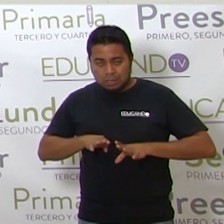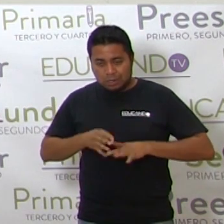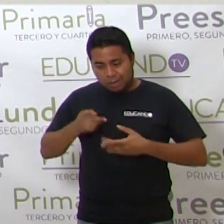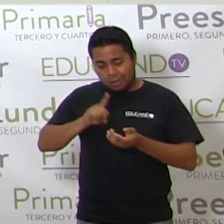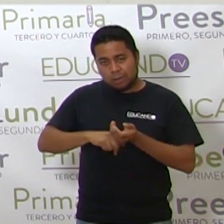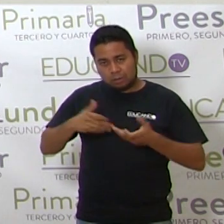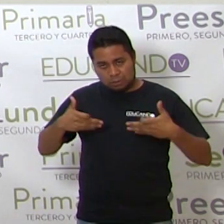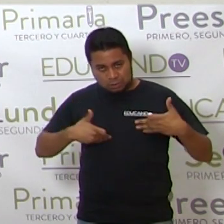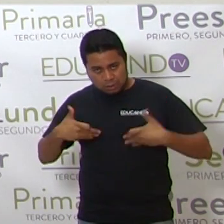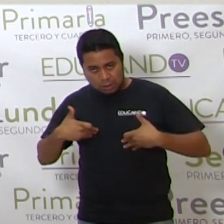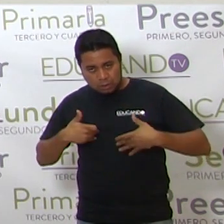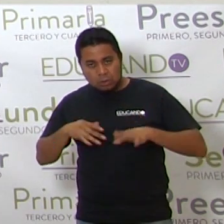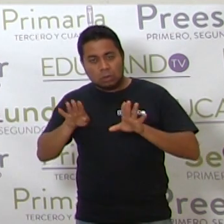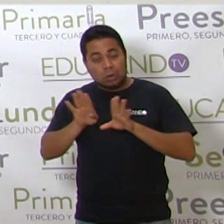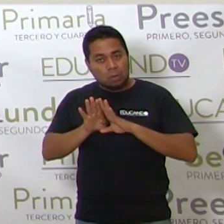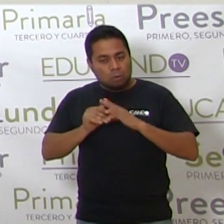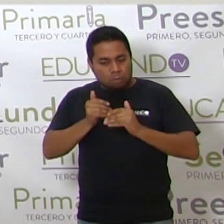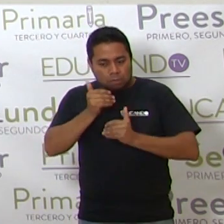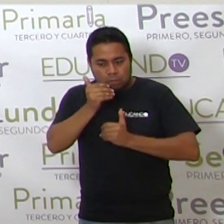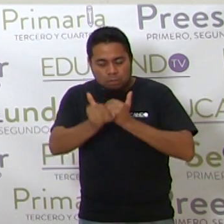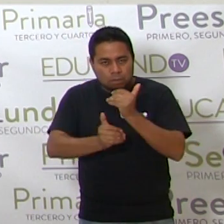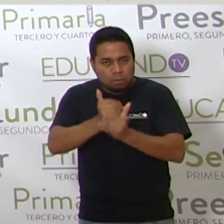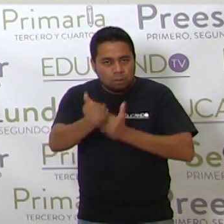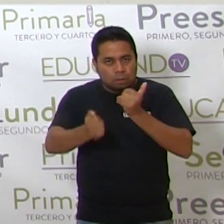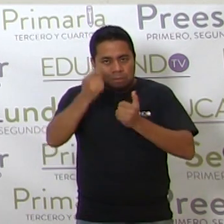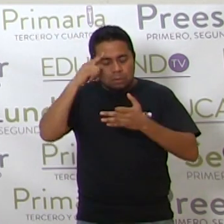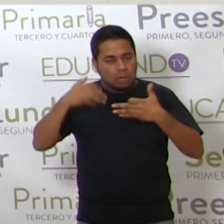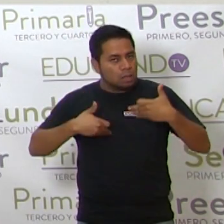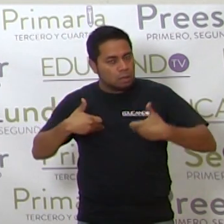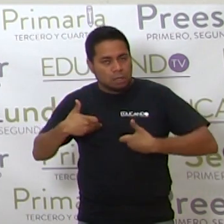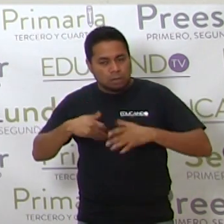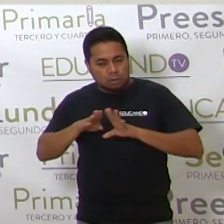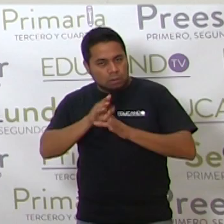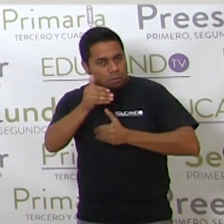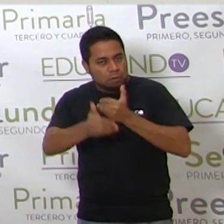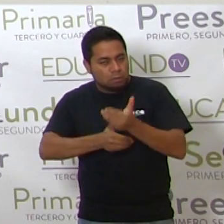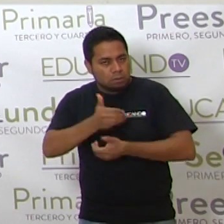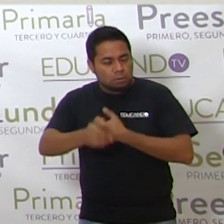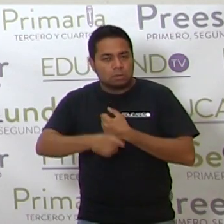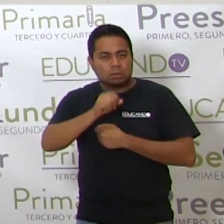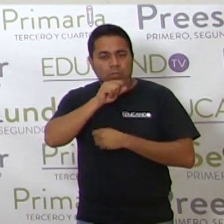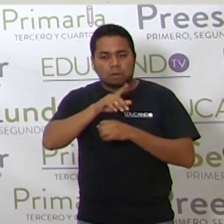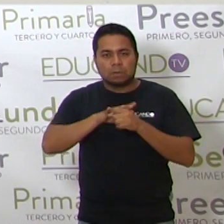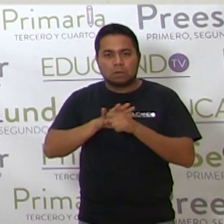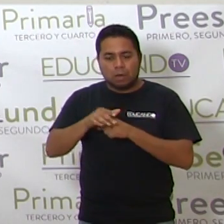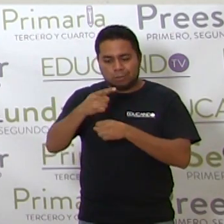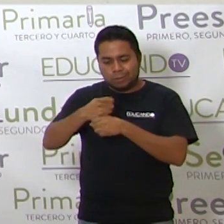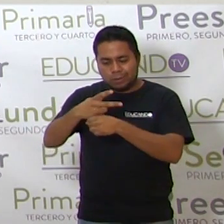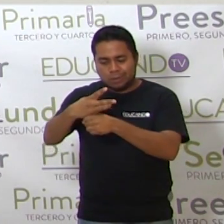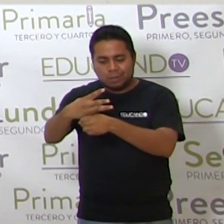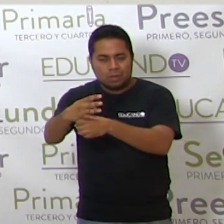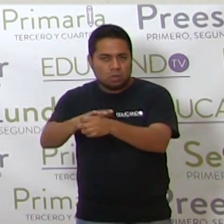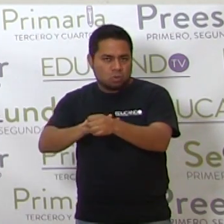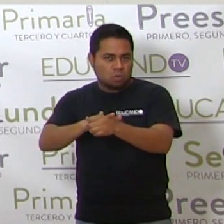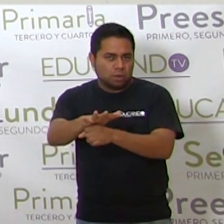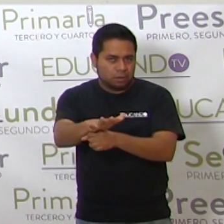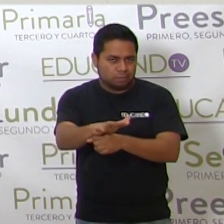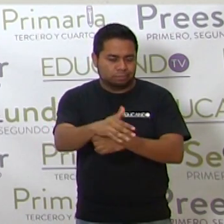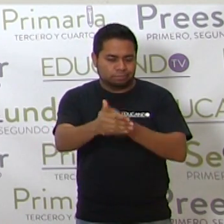como es el proceso para hacer obras de teatro y los pasos a seguir bien